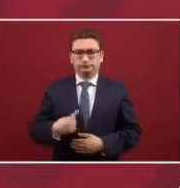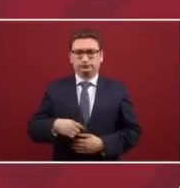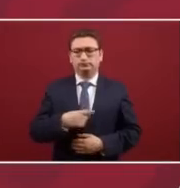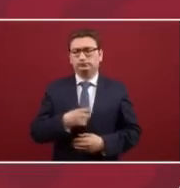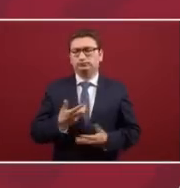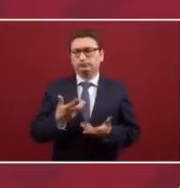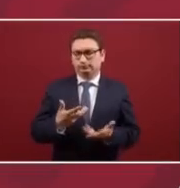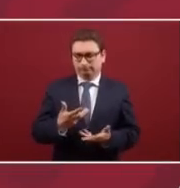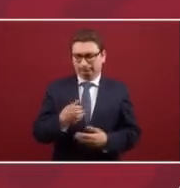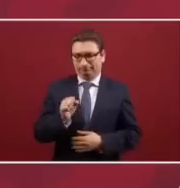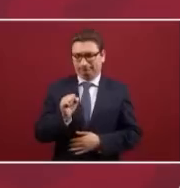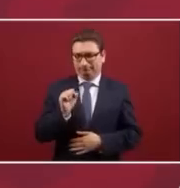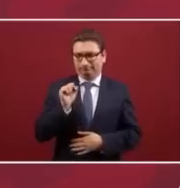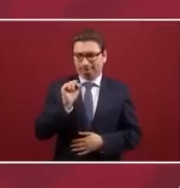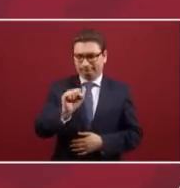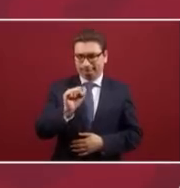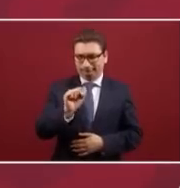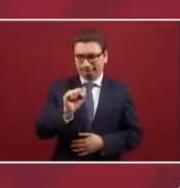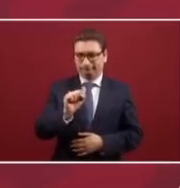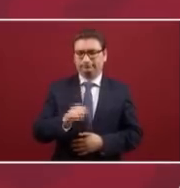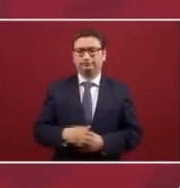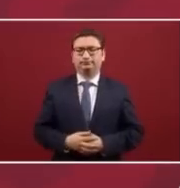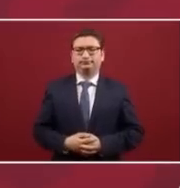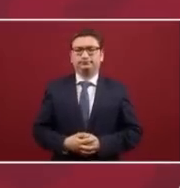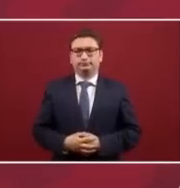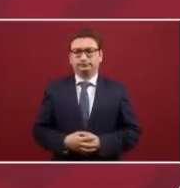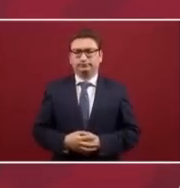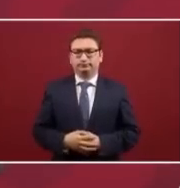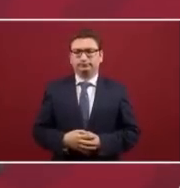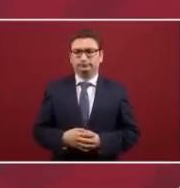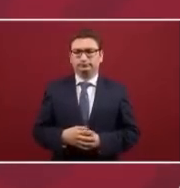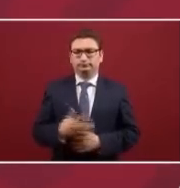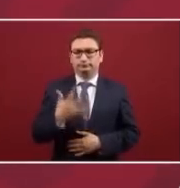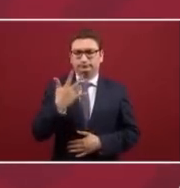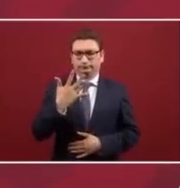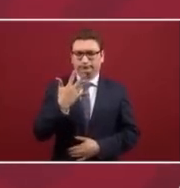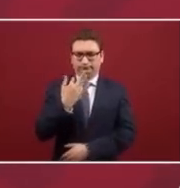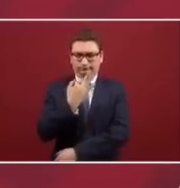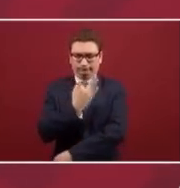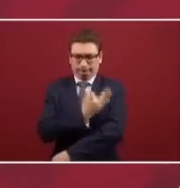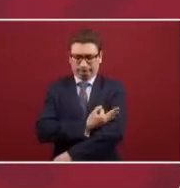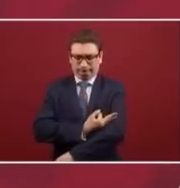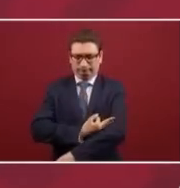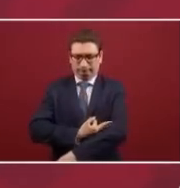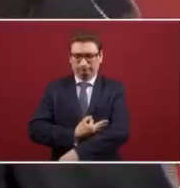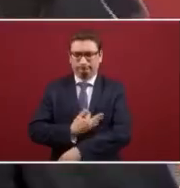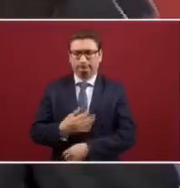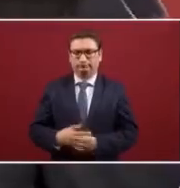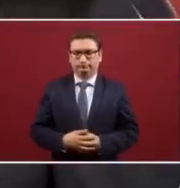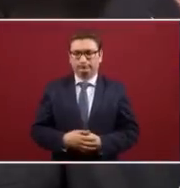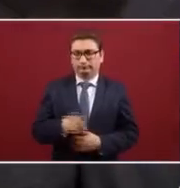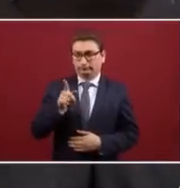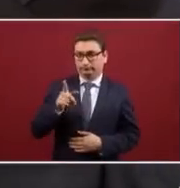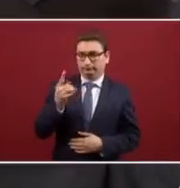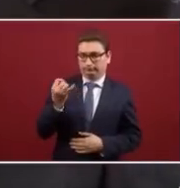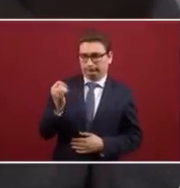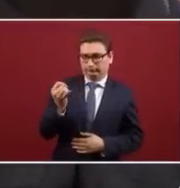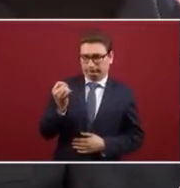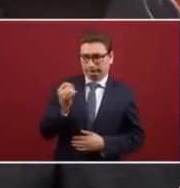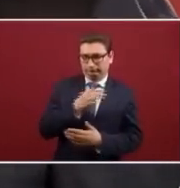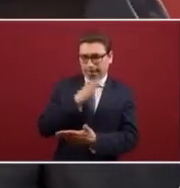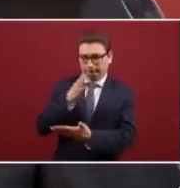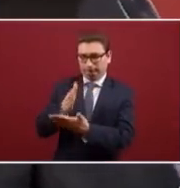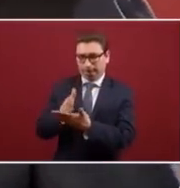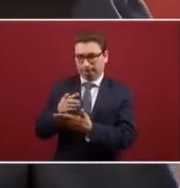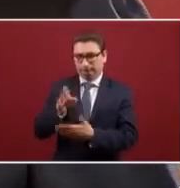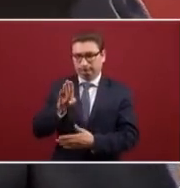sábado próximo a las 5 de la tarde en Tijuana,